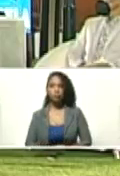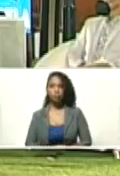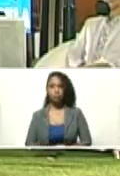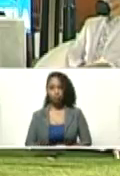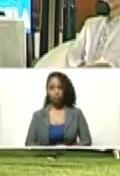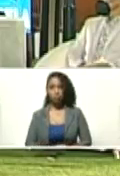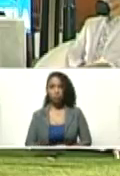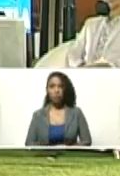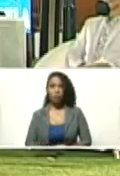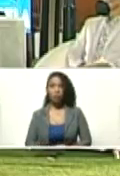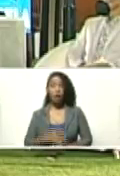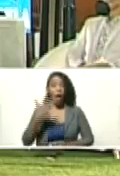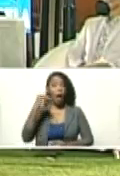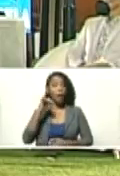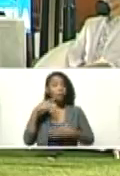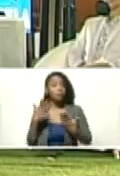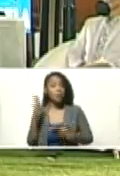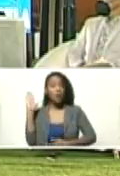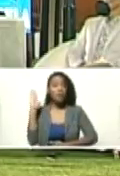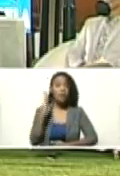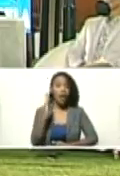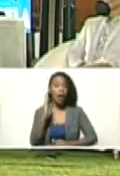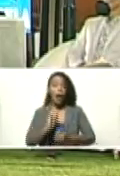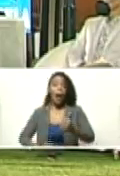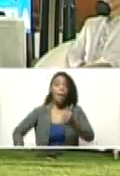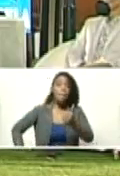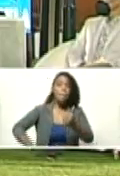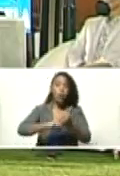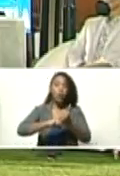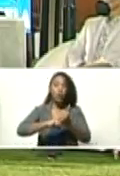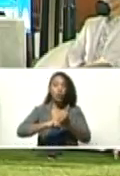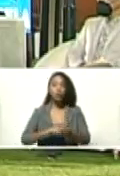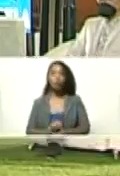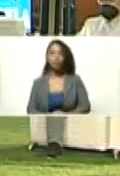que lo que vienen es a reforzar,